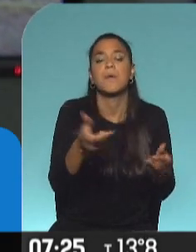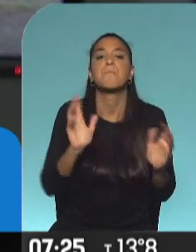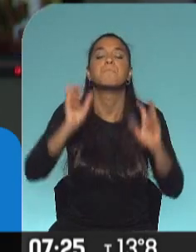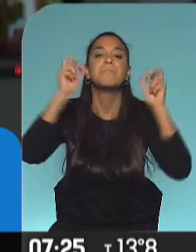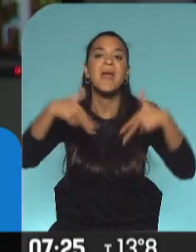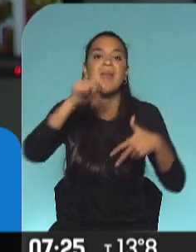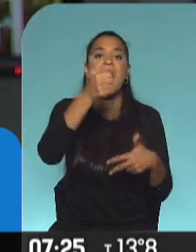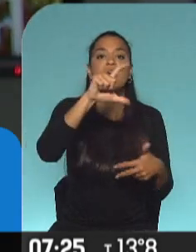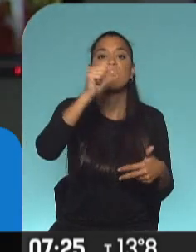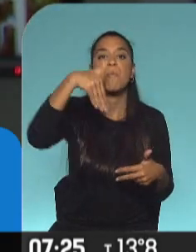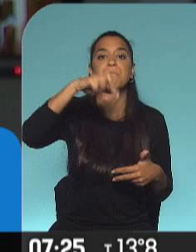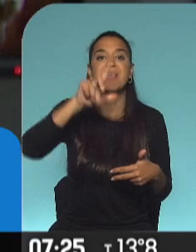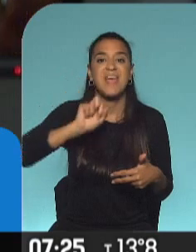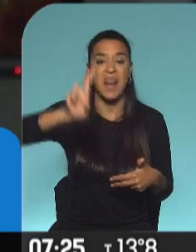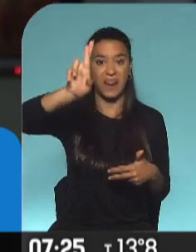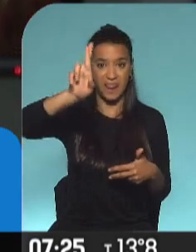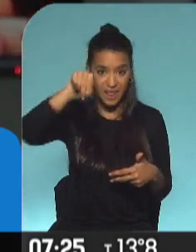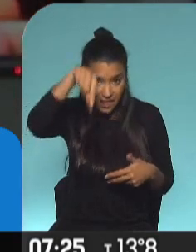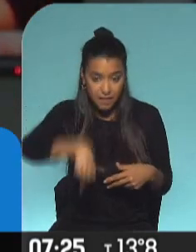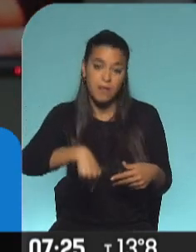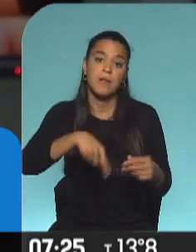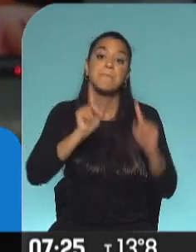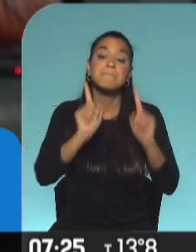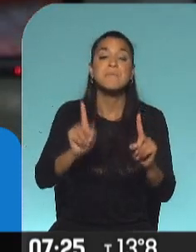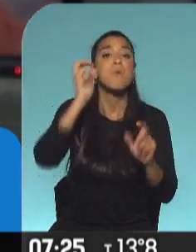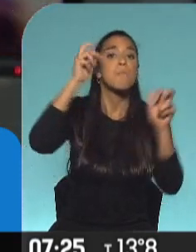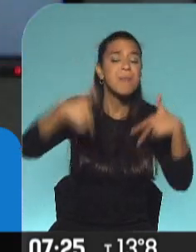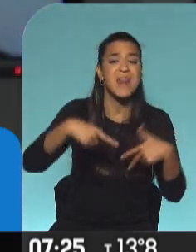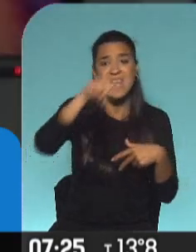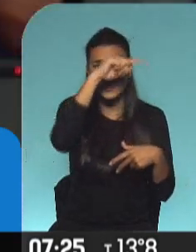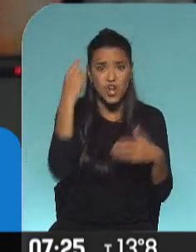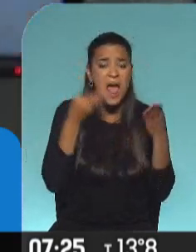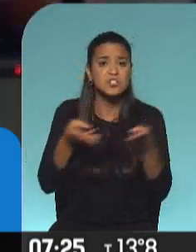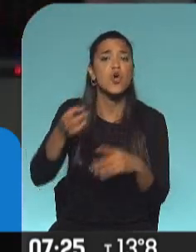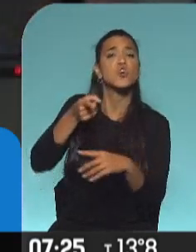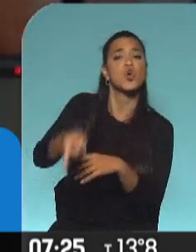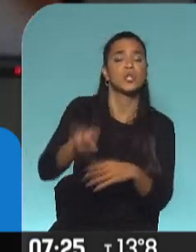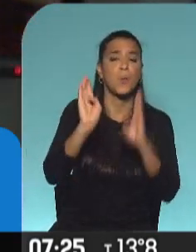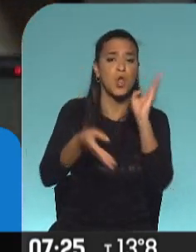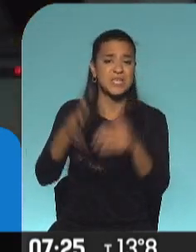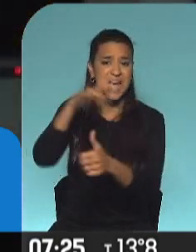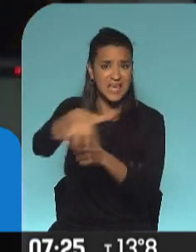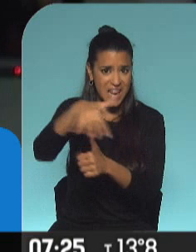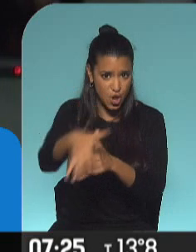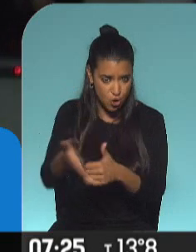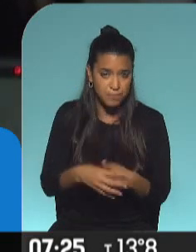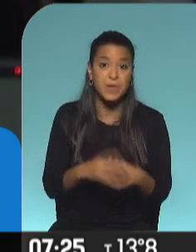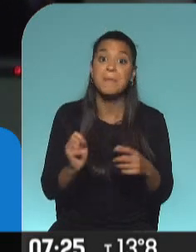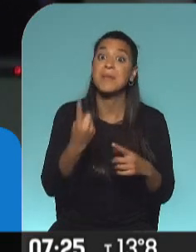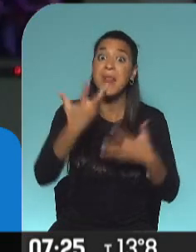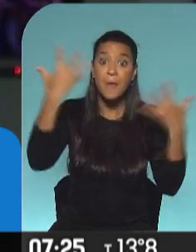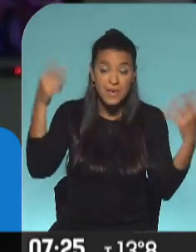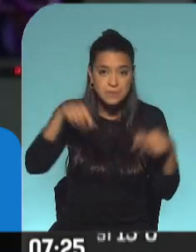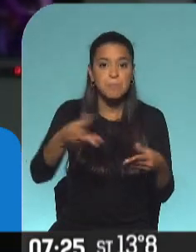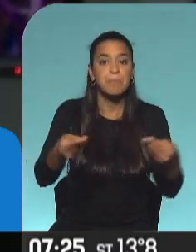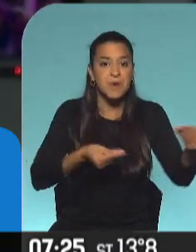Acompañar, que también está dentro de lo que es el Plan Nacional de Acción contra las Violencias de Género. Así que por primera vez tenemos